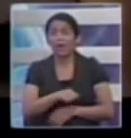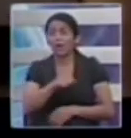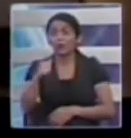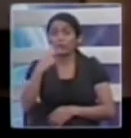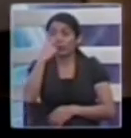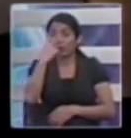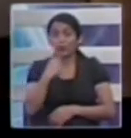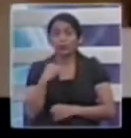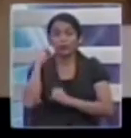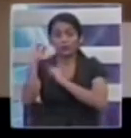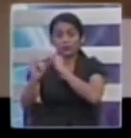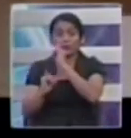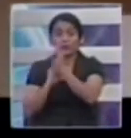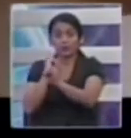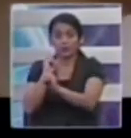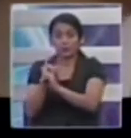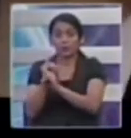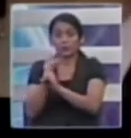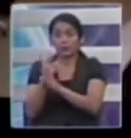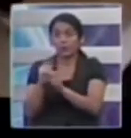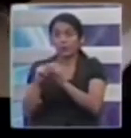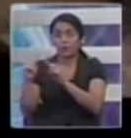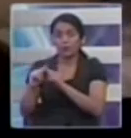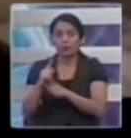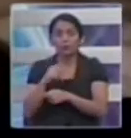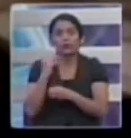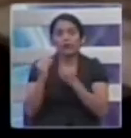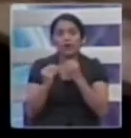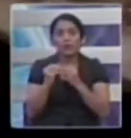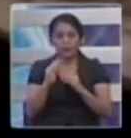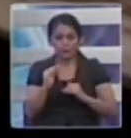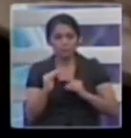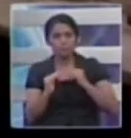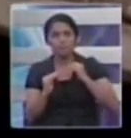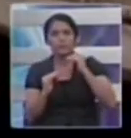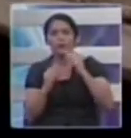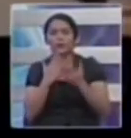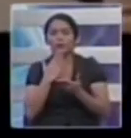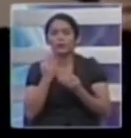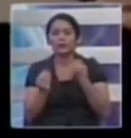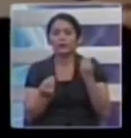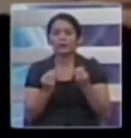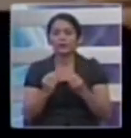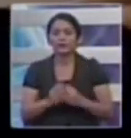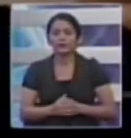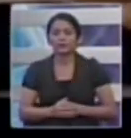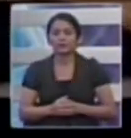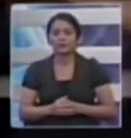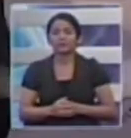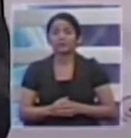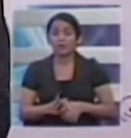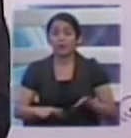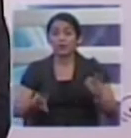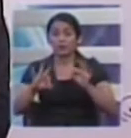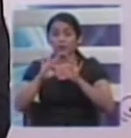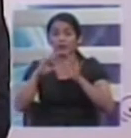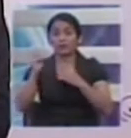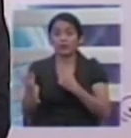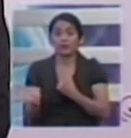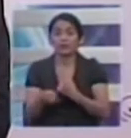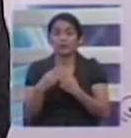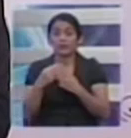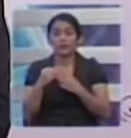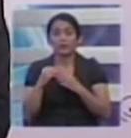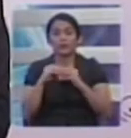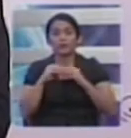hoteleras internacionales? Bueno, cada día es la reputación online es muy importante, ¿no? Entonces, todos los hoteles